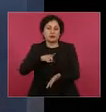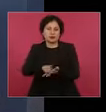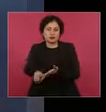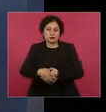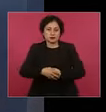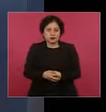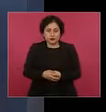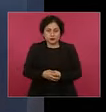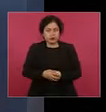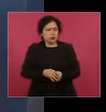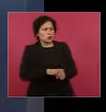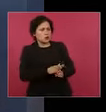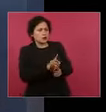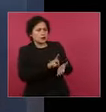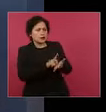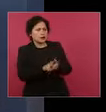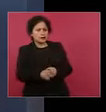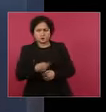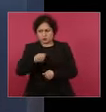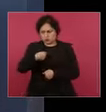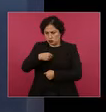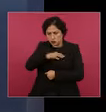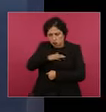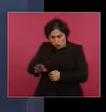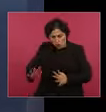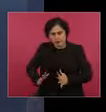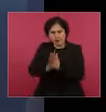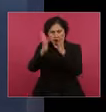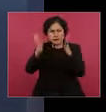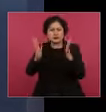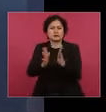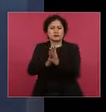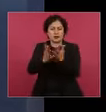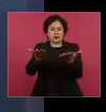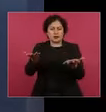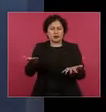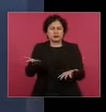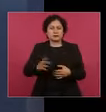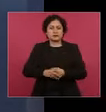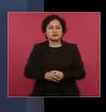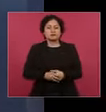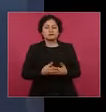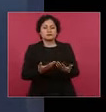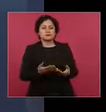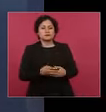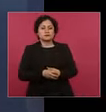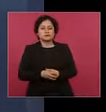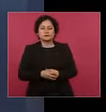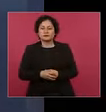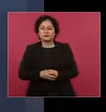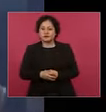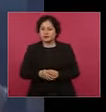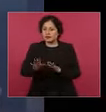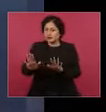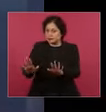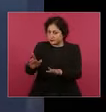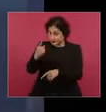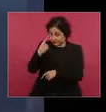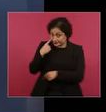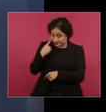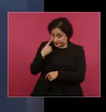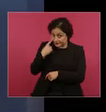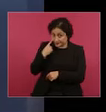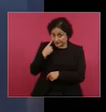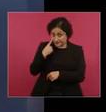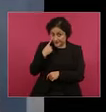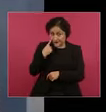derecho a participar políticamente participar en la contienda en el 2006 O sea no es que haya yo violado la ley o sea es que no quieren para ellos